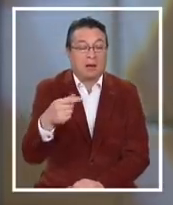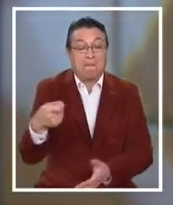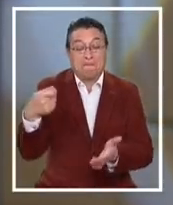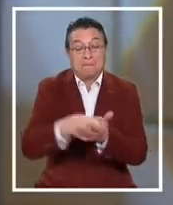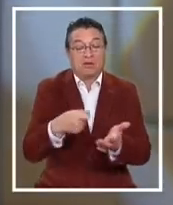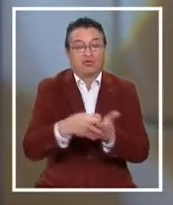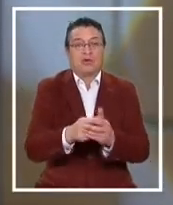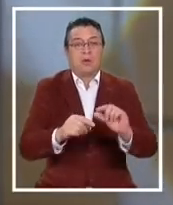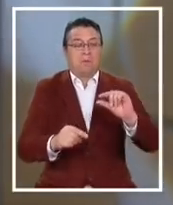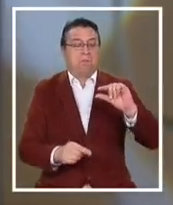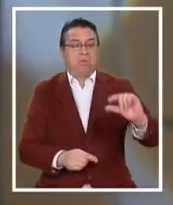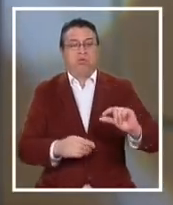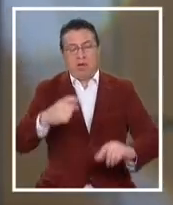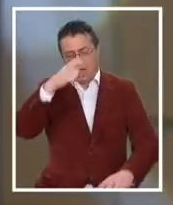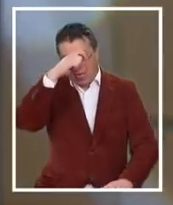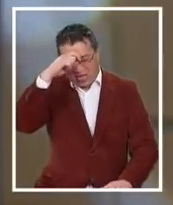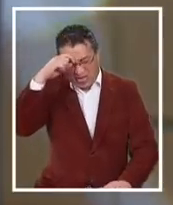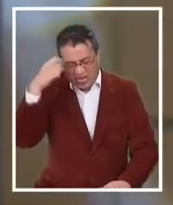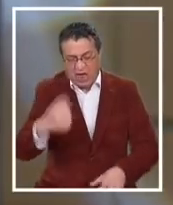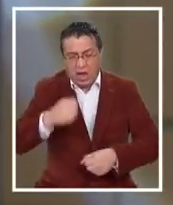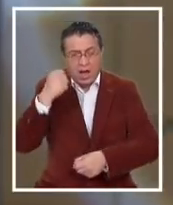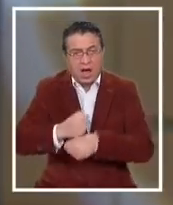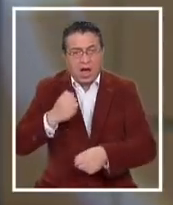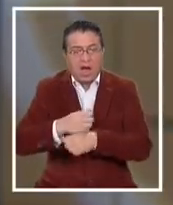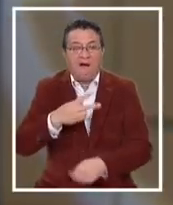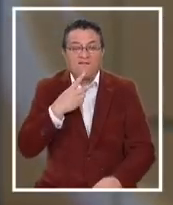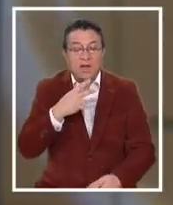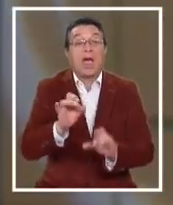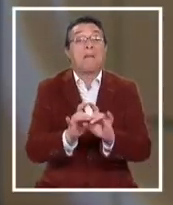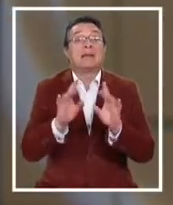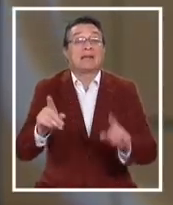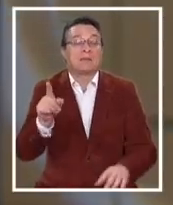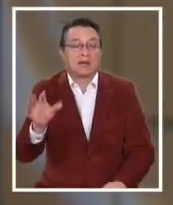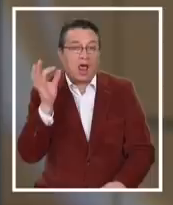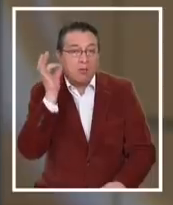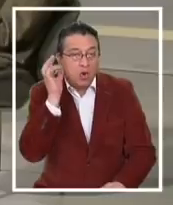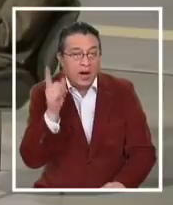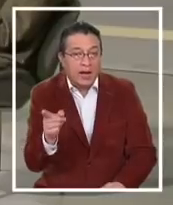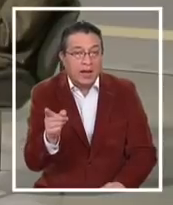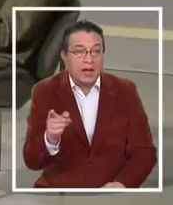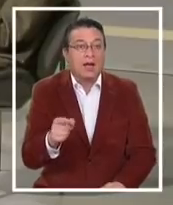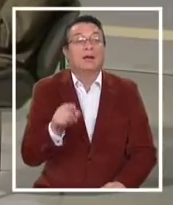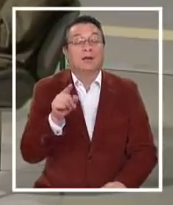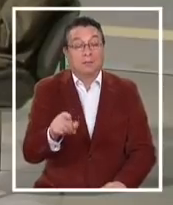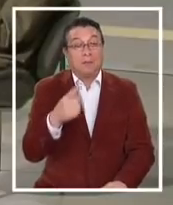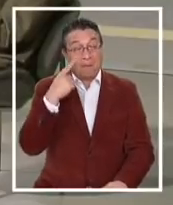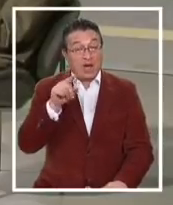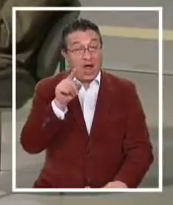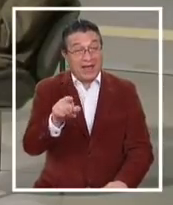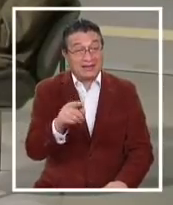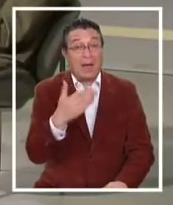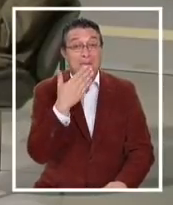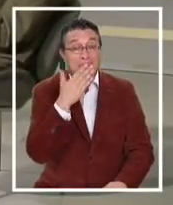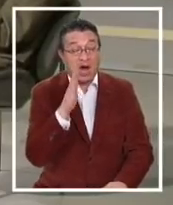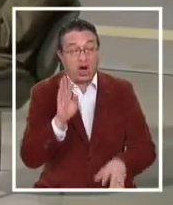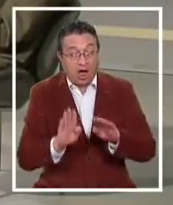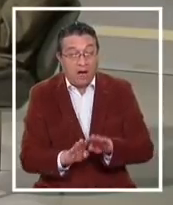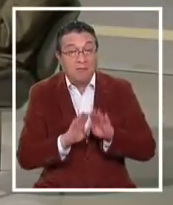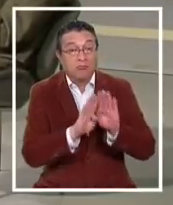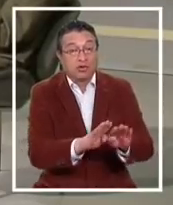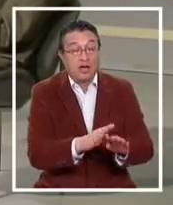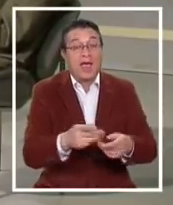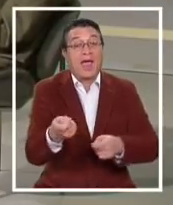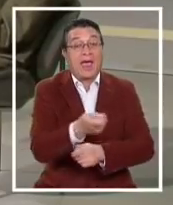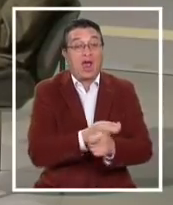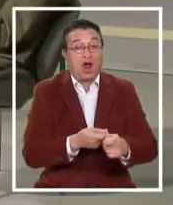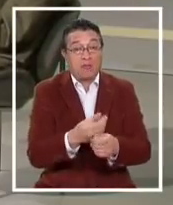pensiones indignas a quienes han sacado la cresta trabajando toda su vida, en particular a las mujeres. Claro, permítame, es la mejor forma de ir en apoyo económico a la